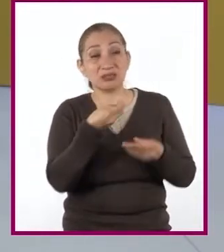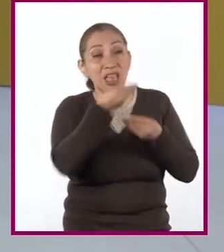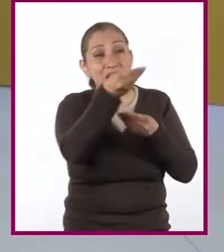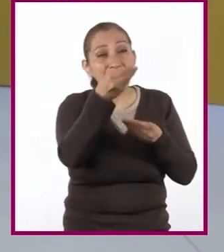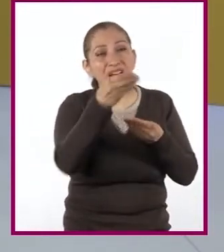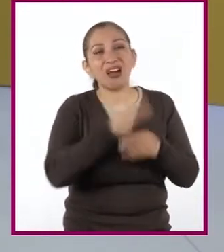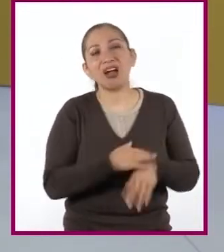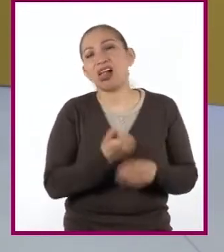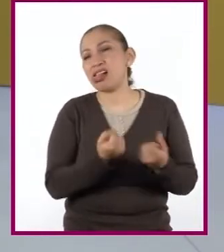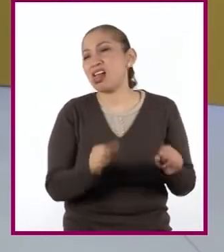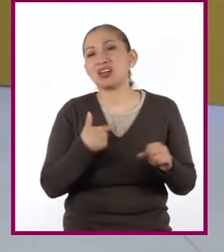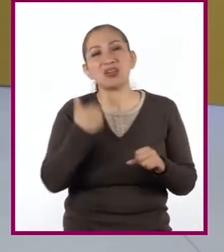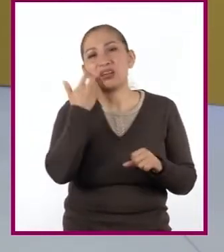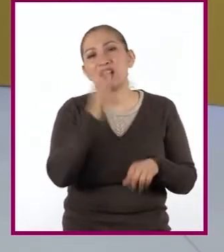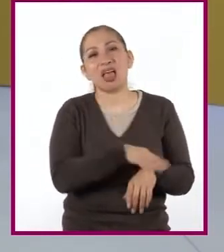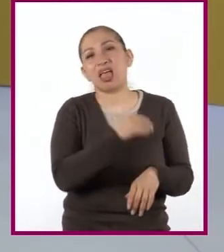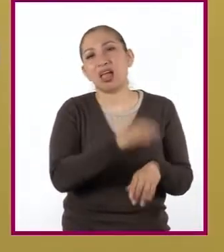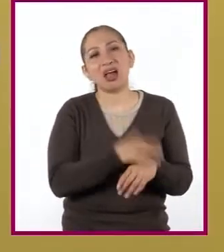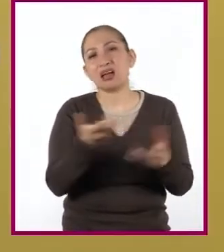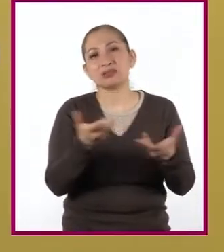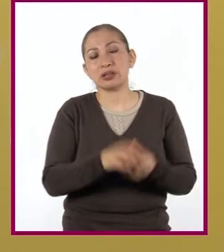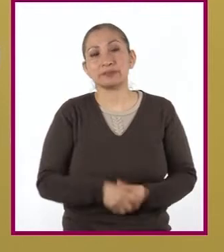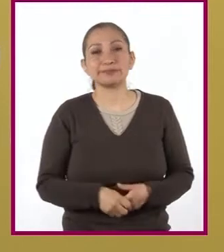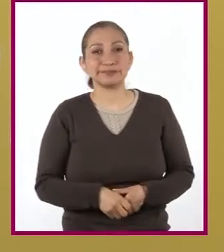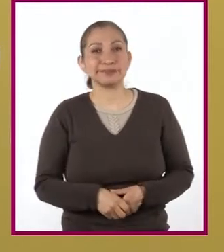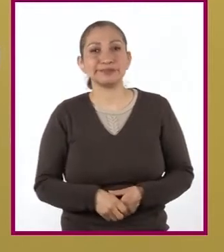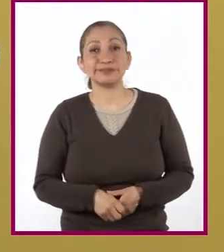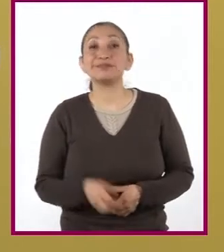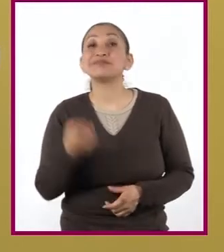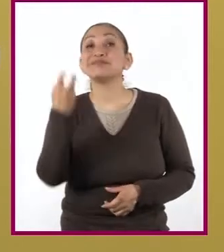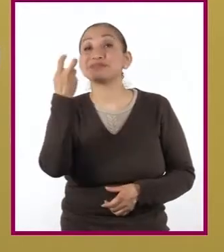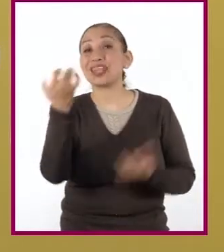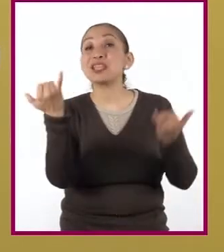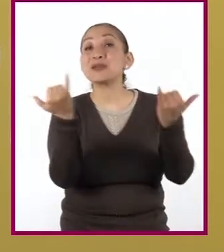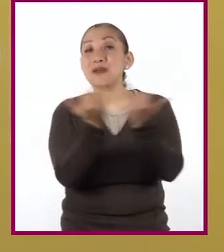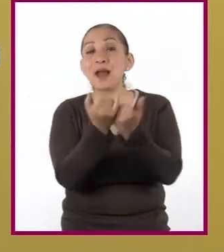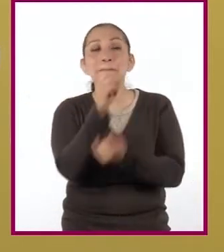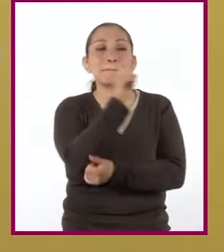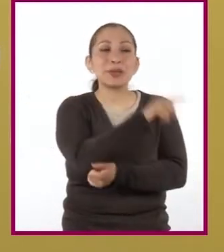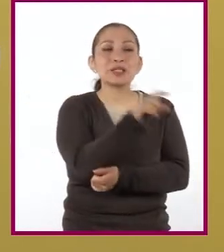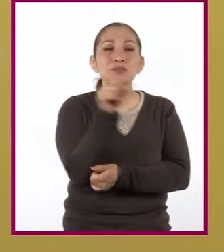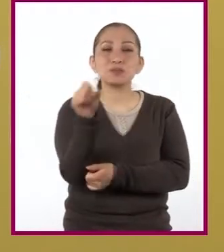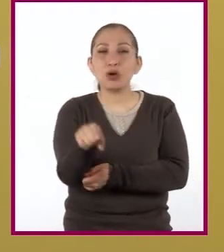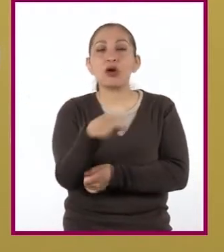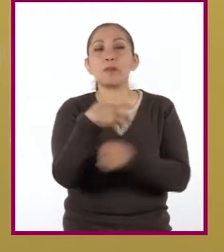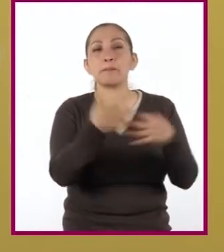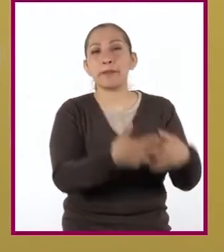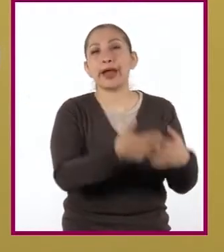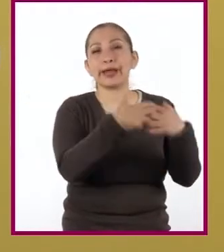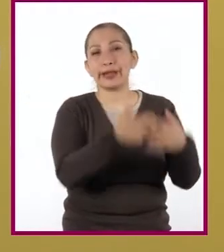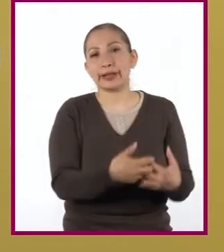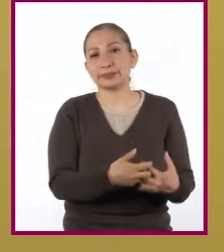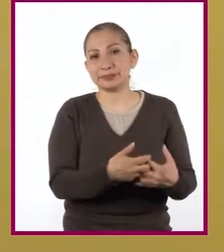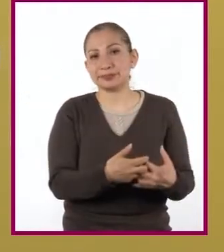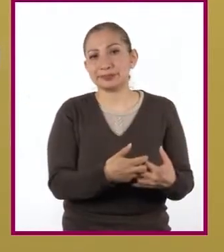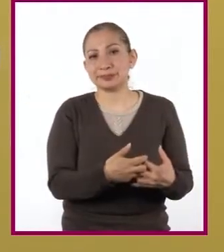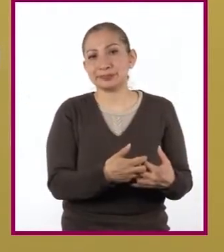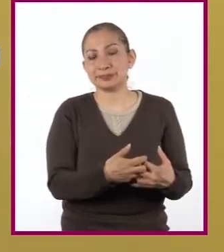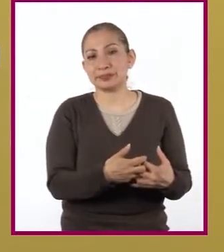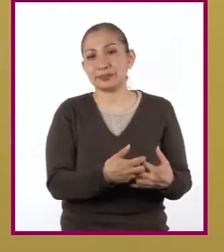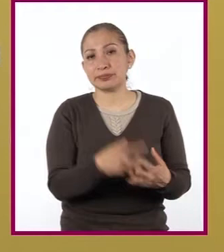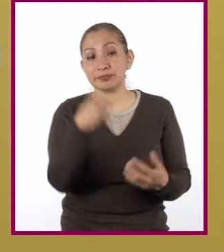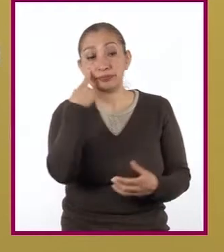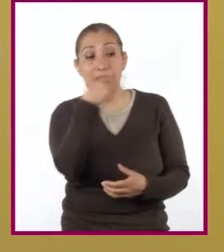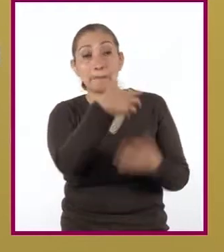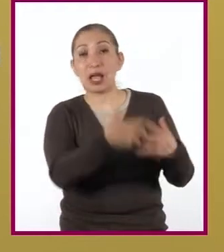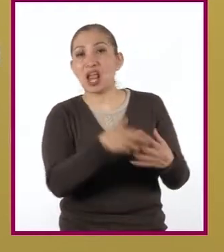y ya no tengo energía para hacerlas. Pues con las máquinas térmicas es un proceso parecido. Claro,